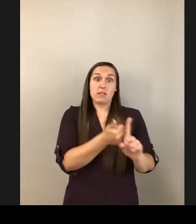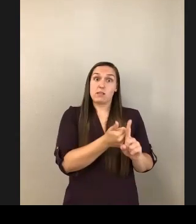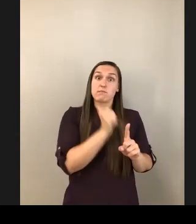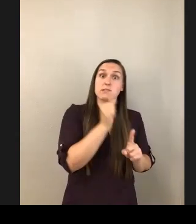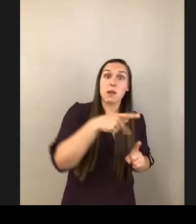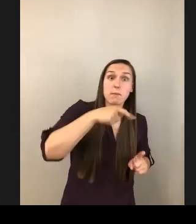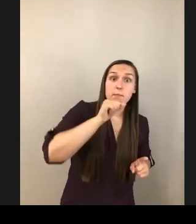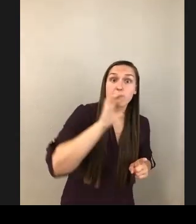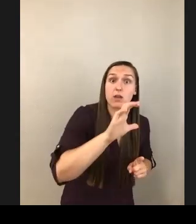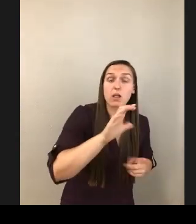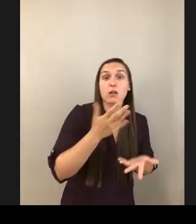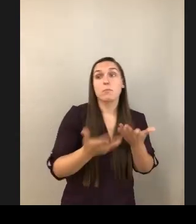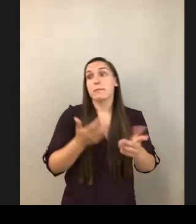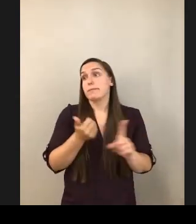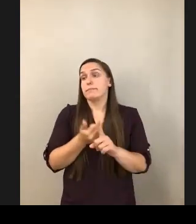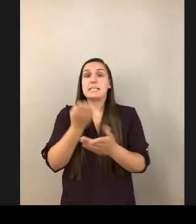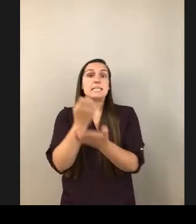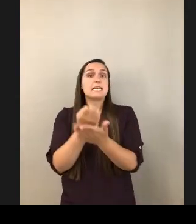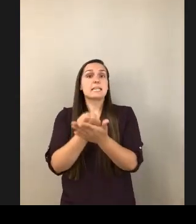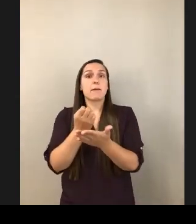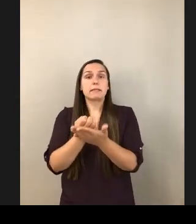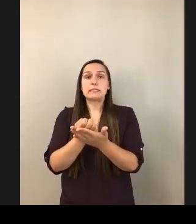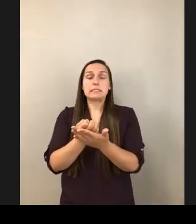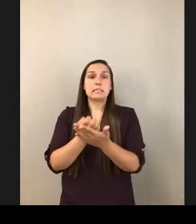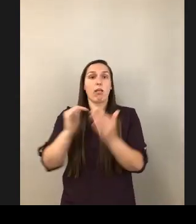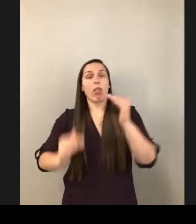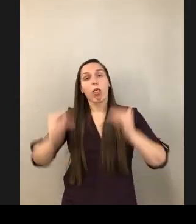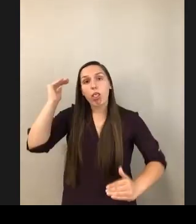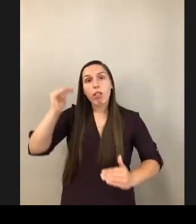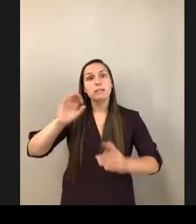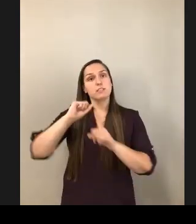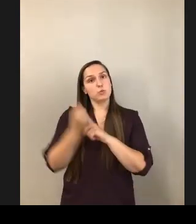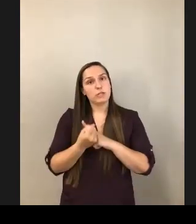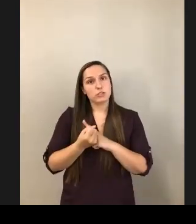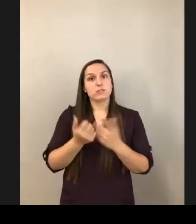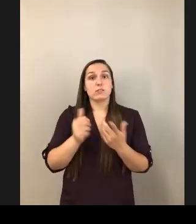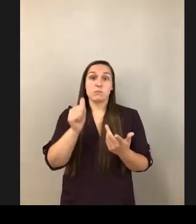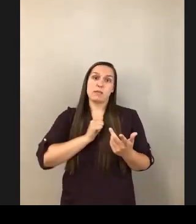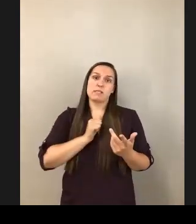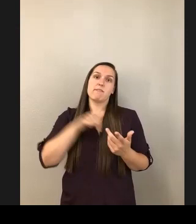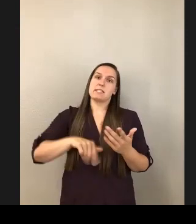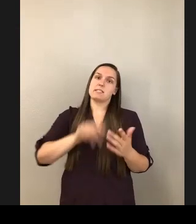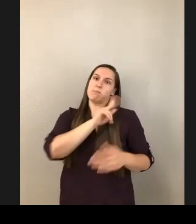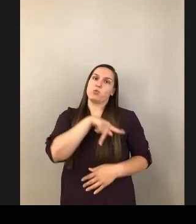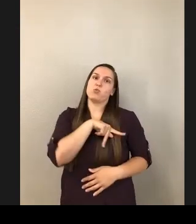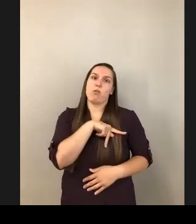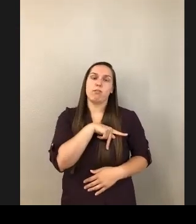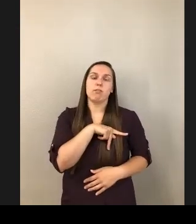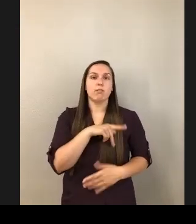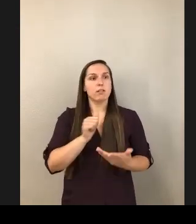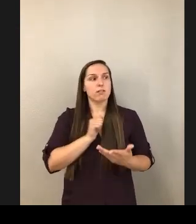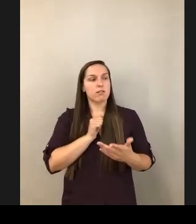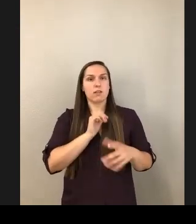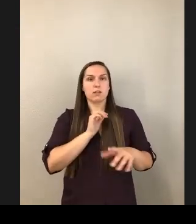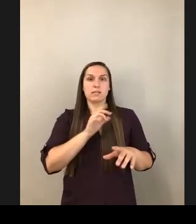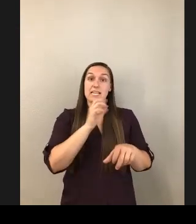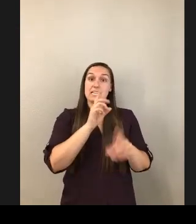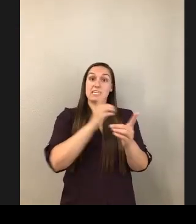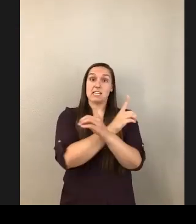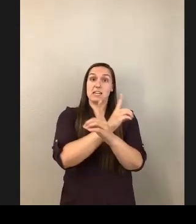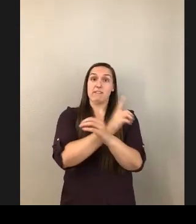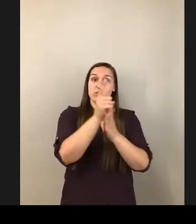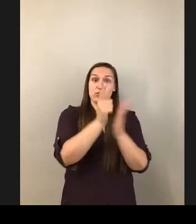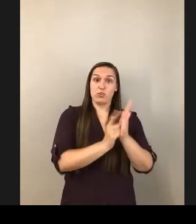las personas negras o personas de color o personas que son económicamente se encuentran en